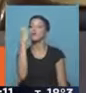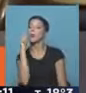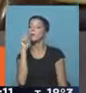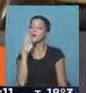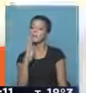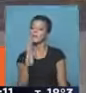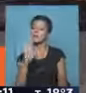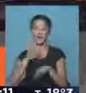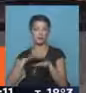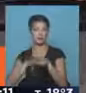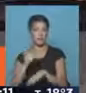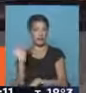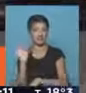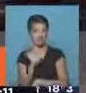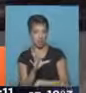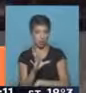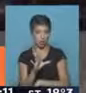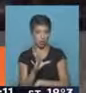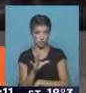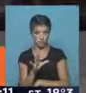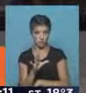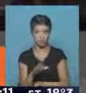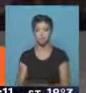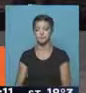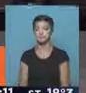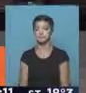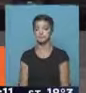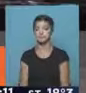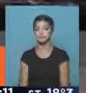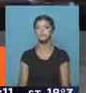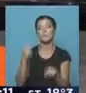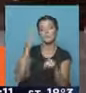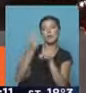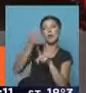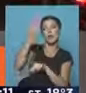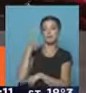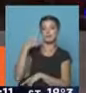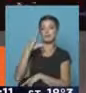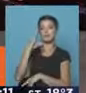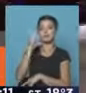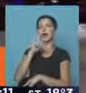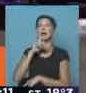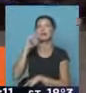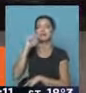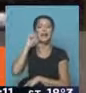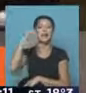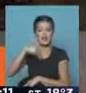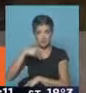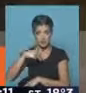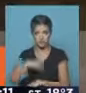había cometido el atentado, y esto lo llevó a relacionar a este atentado con el de Bataclan, que sí provino desde